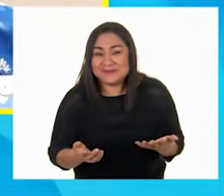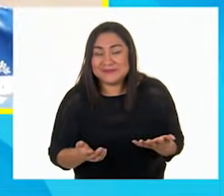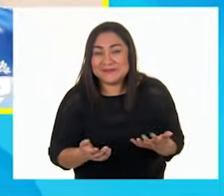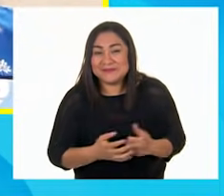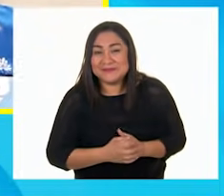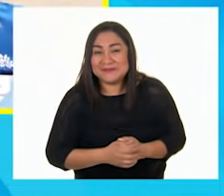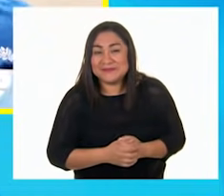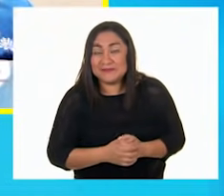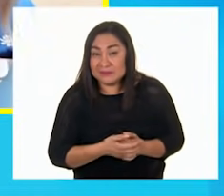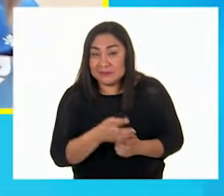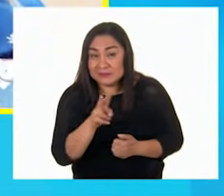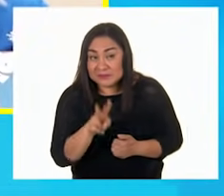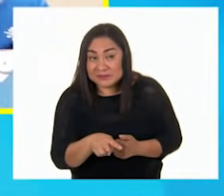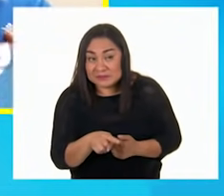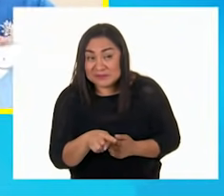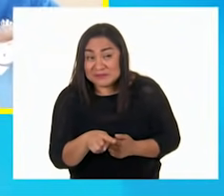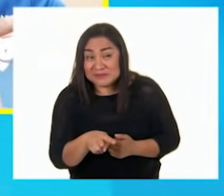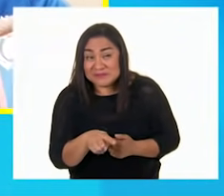¿En serio?